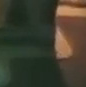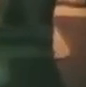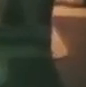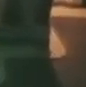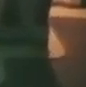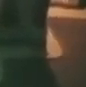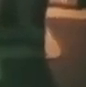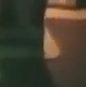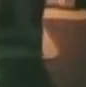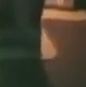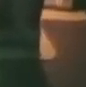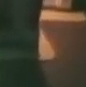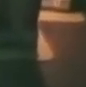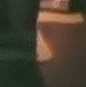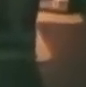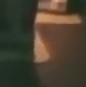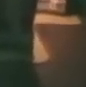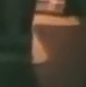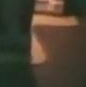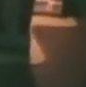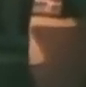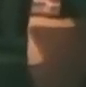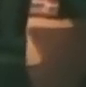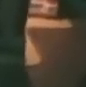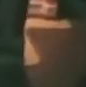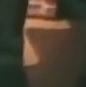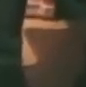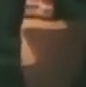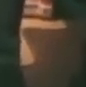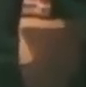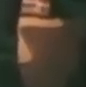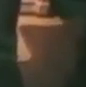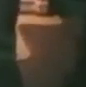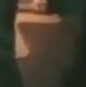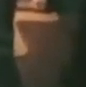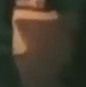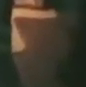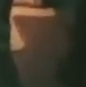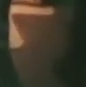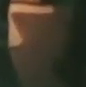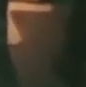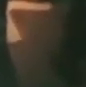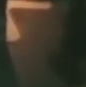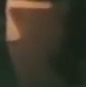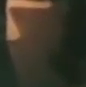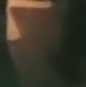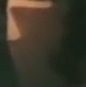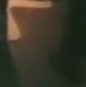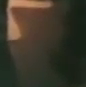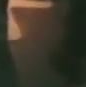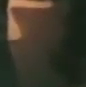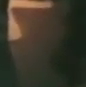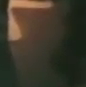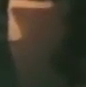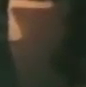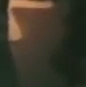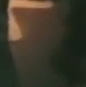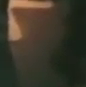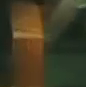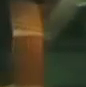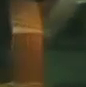Recep Tayyip Erdogan. En esta oportunidad, en próximos minutos, se estará desarrollando un importante encuentro